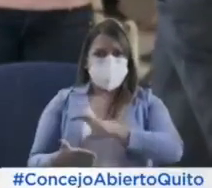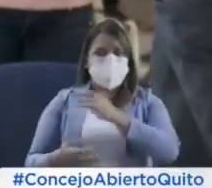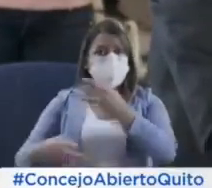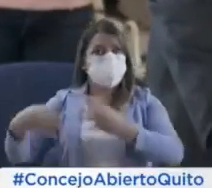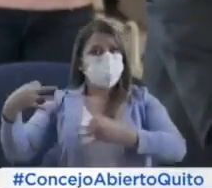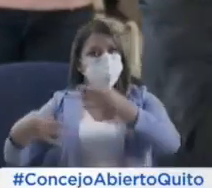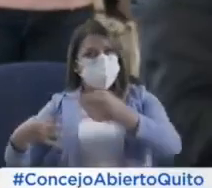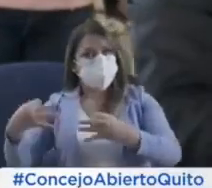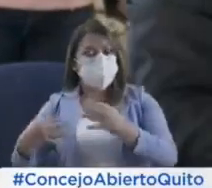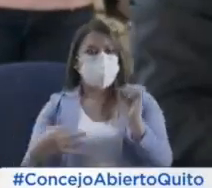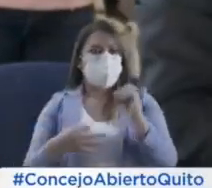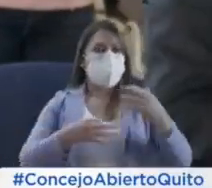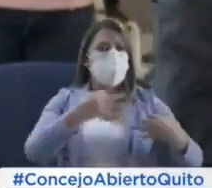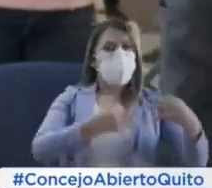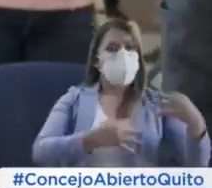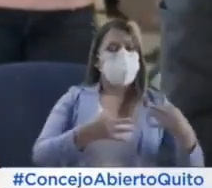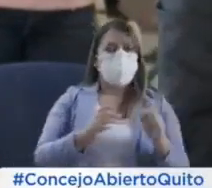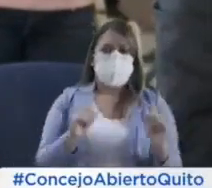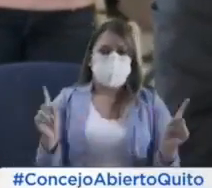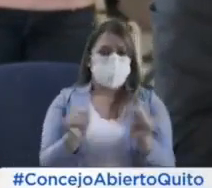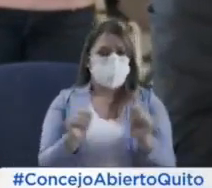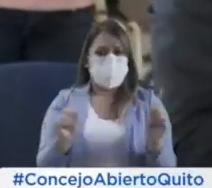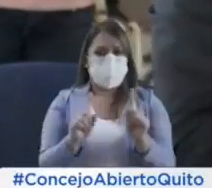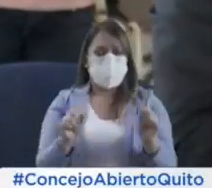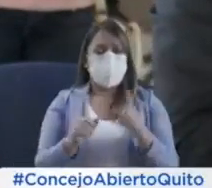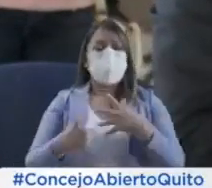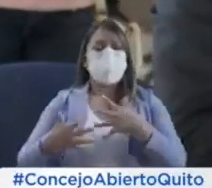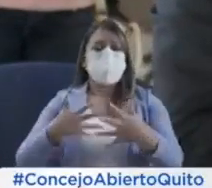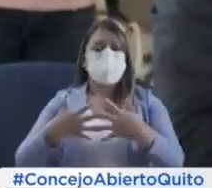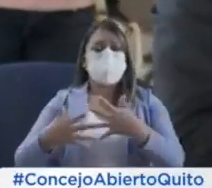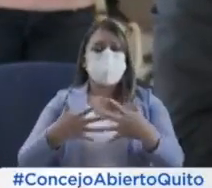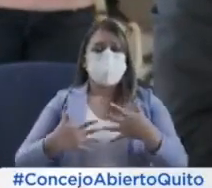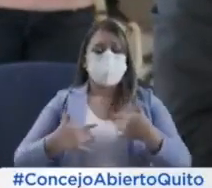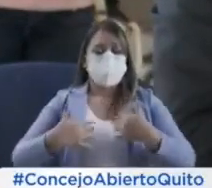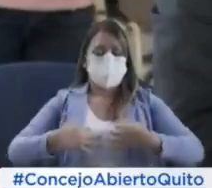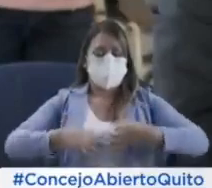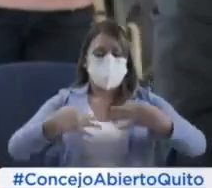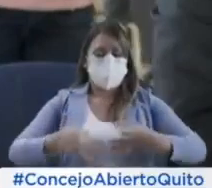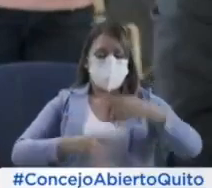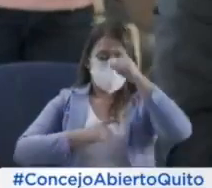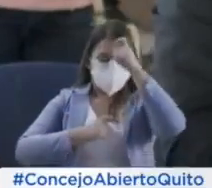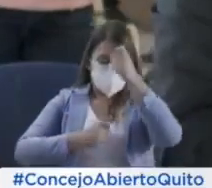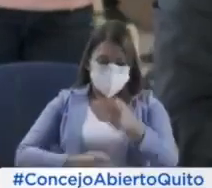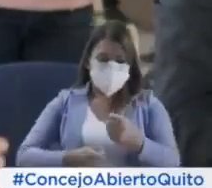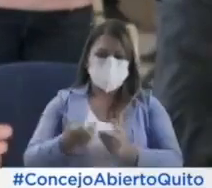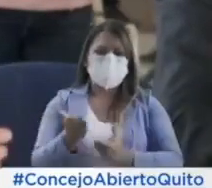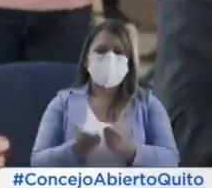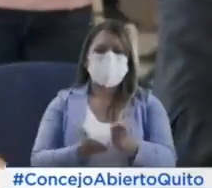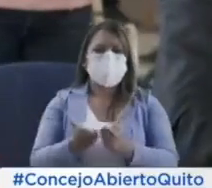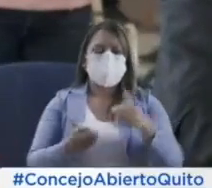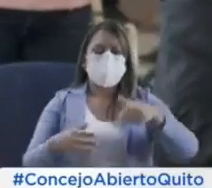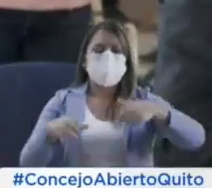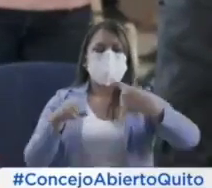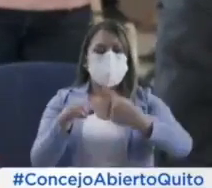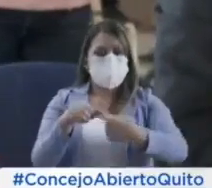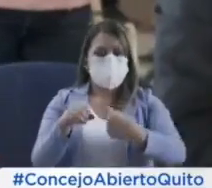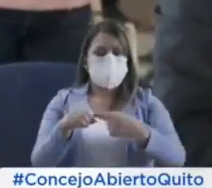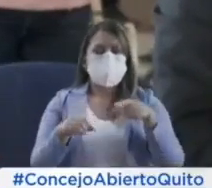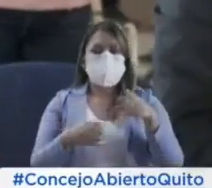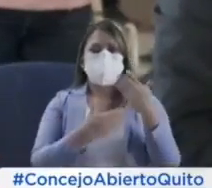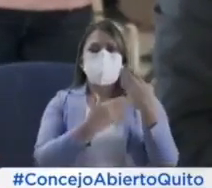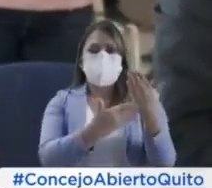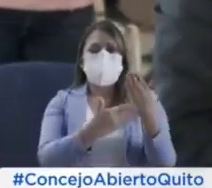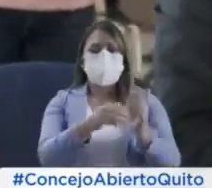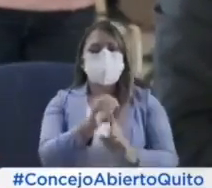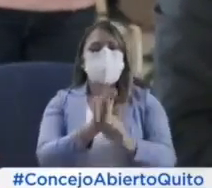Fiscalía ni a un juez. Por la transparencia, por el honor, por el servicio a Quito Luz de América, que fue referente regional